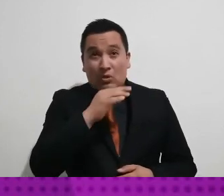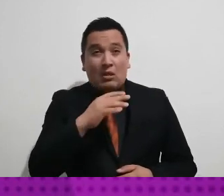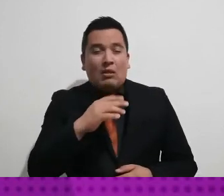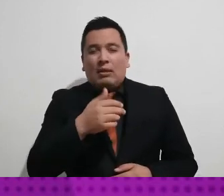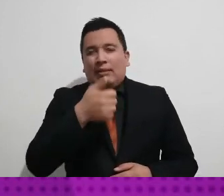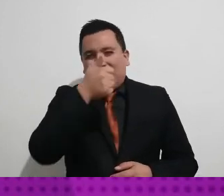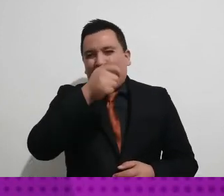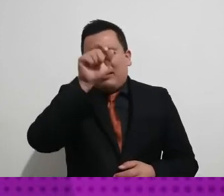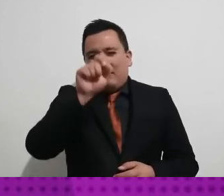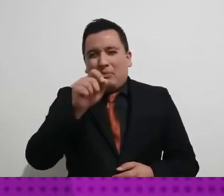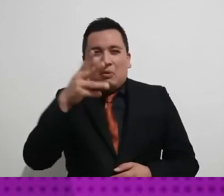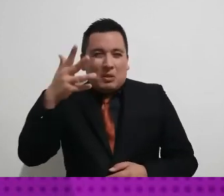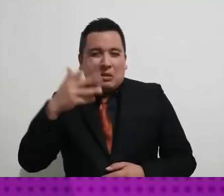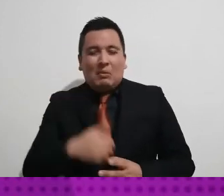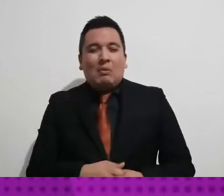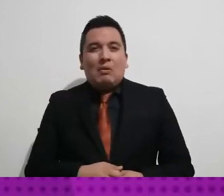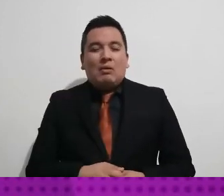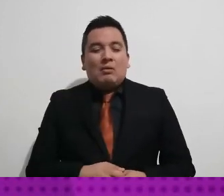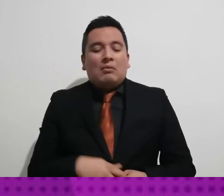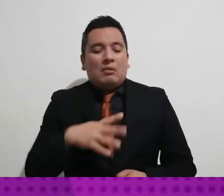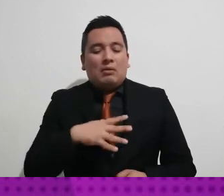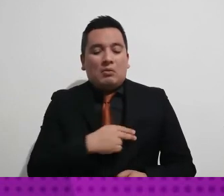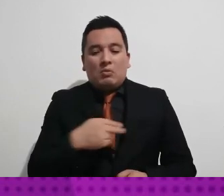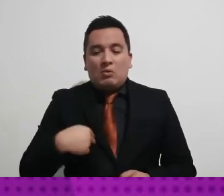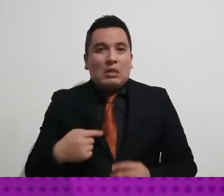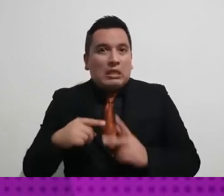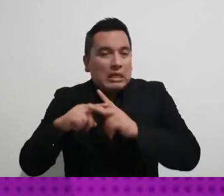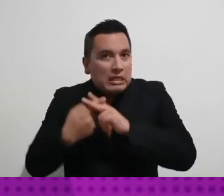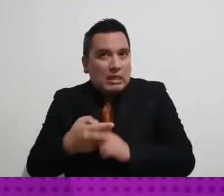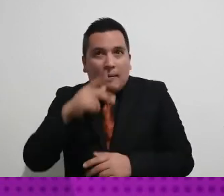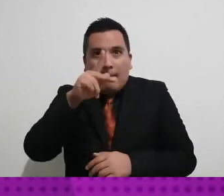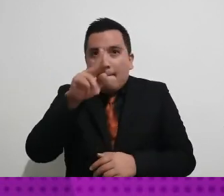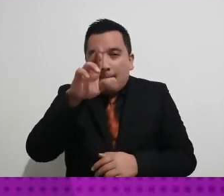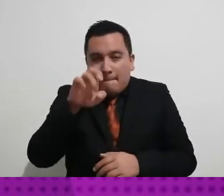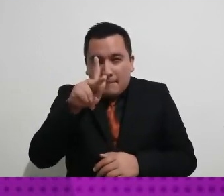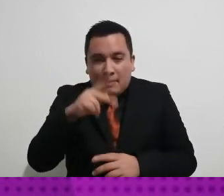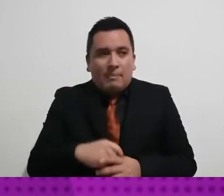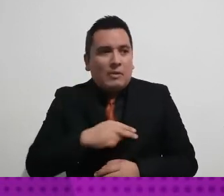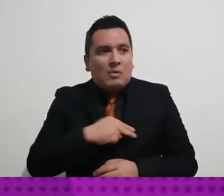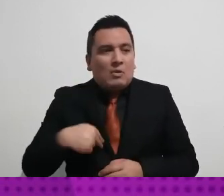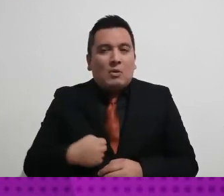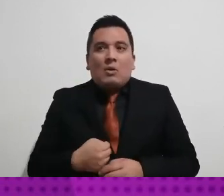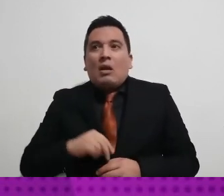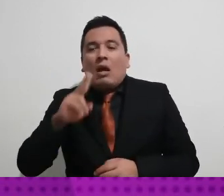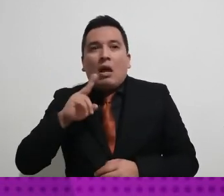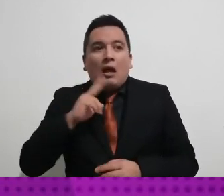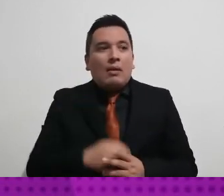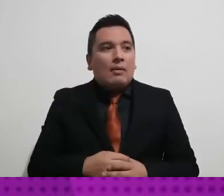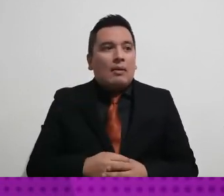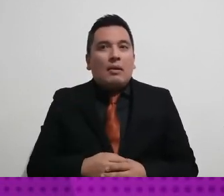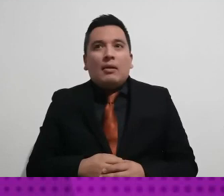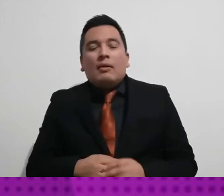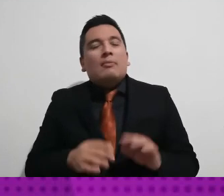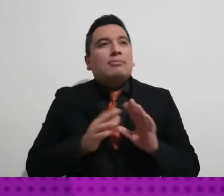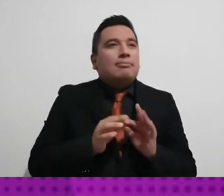minutos después de las 6 de la tarde del día de la elección, que estábamos abriendo apenas el PREP, que estábamos echándonos